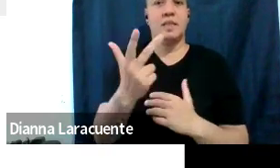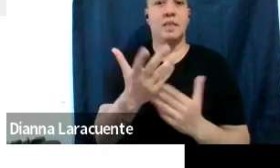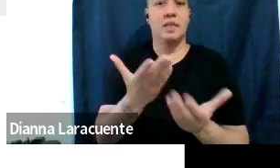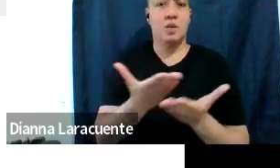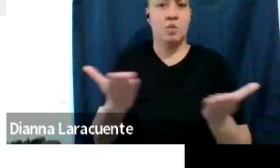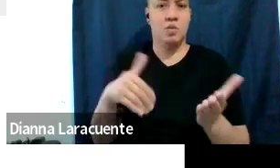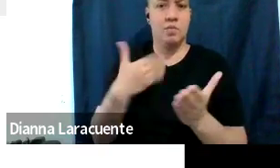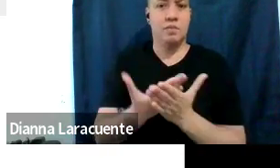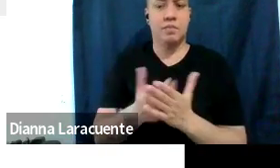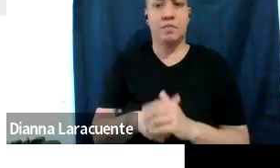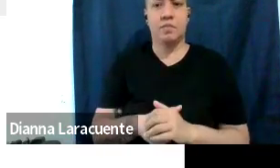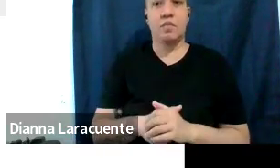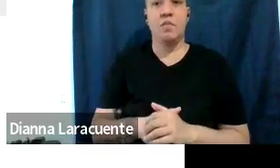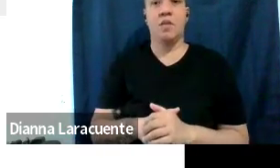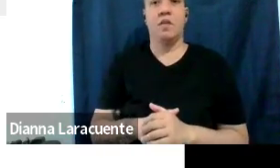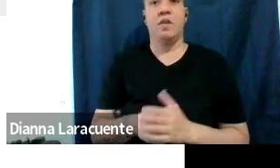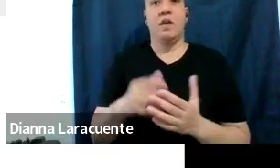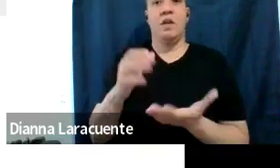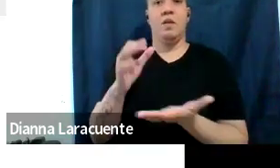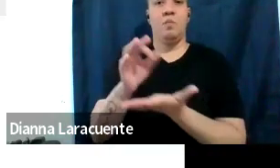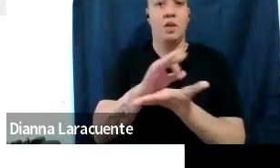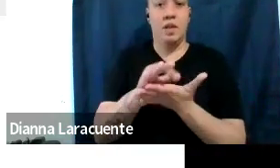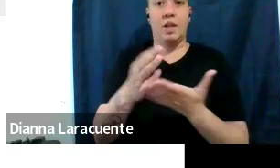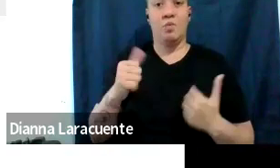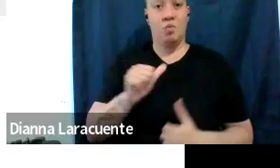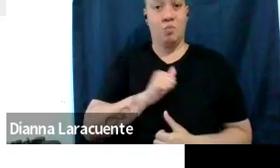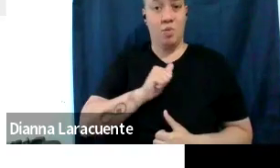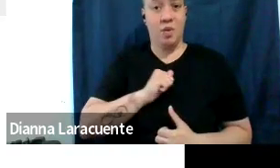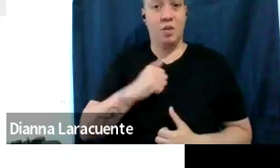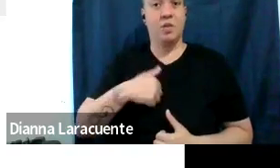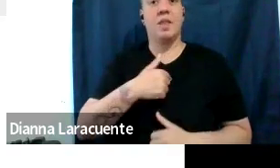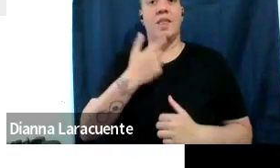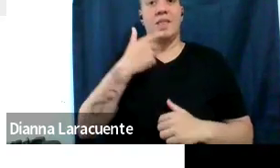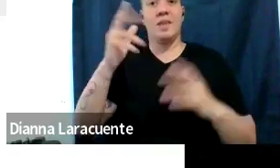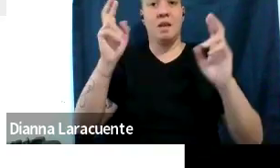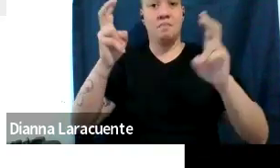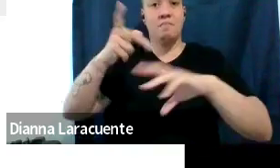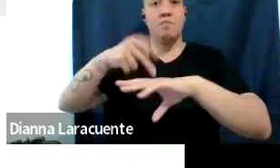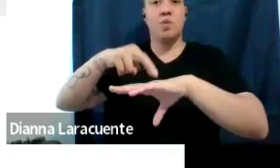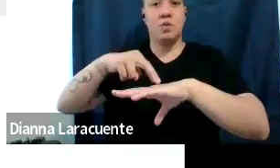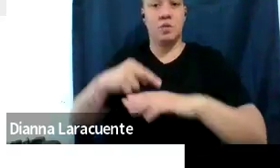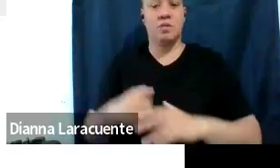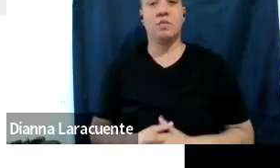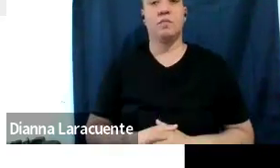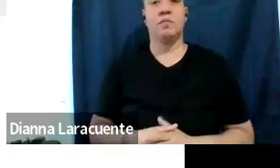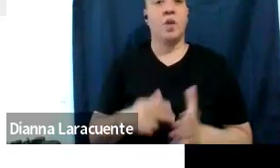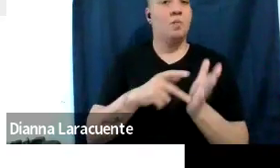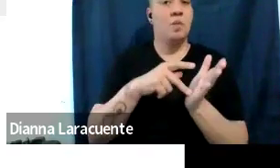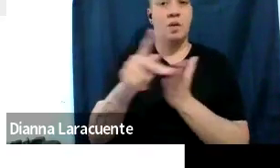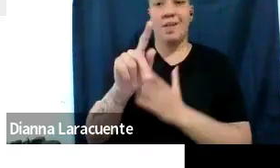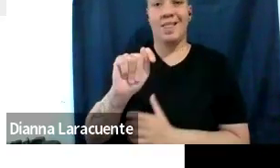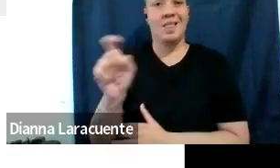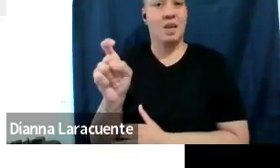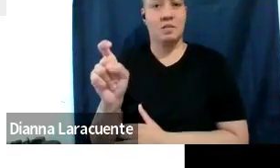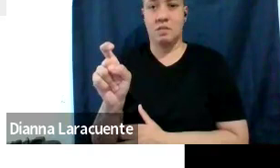llegaron. Devaluaron nuestra moneda. Teníamos moneda propia que decía Puerto Rico. No pagábamos